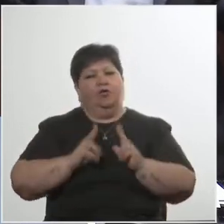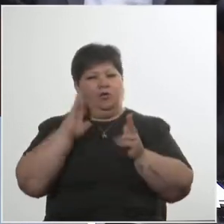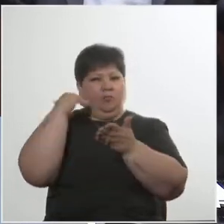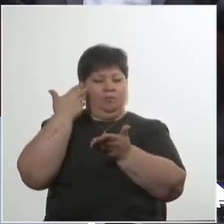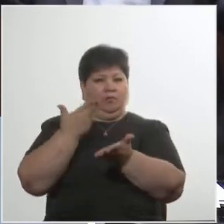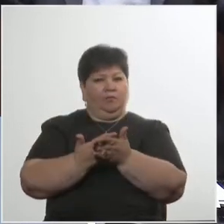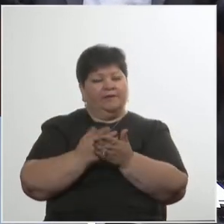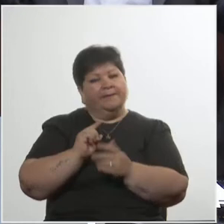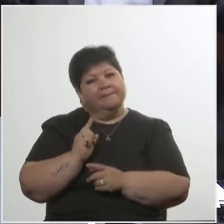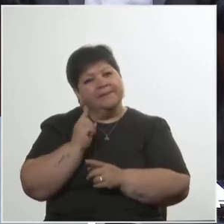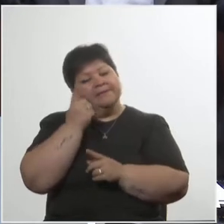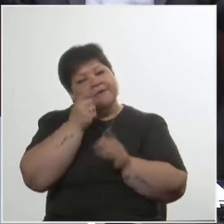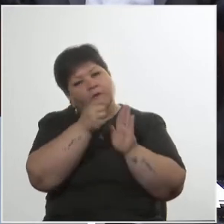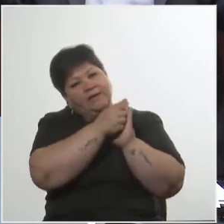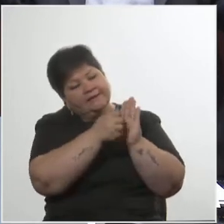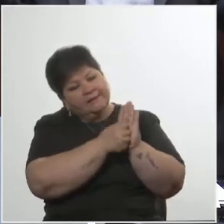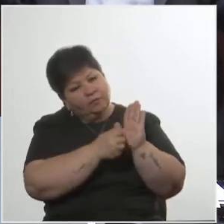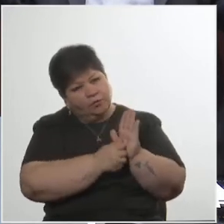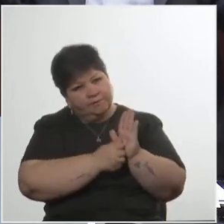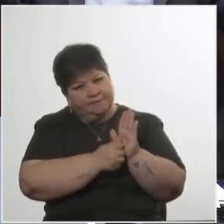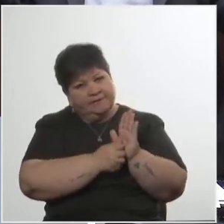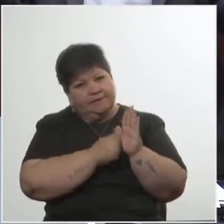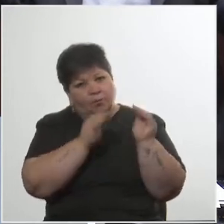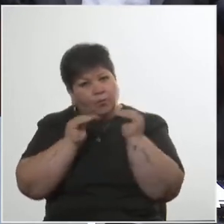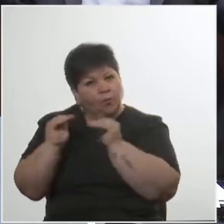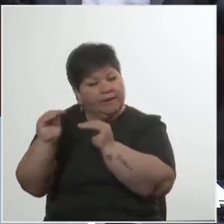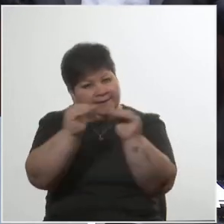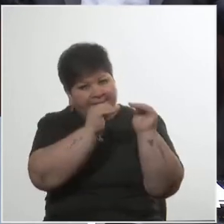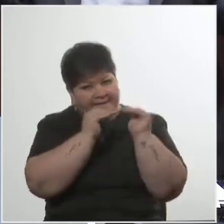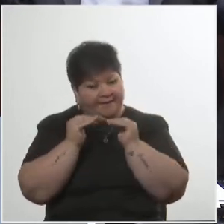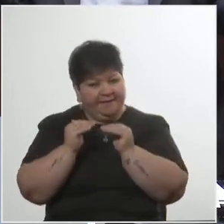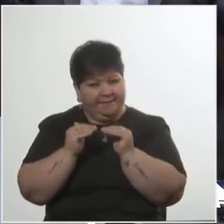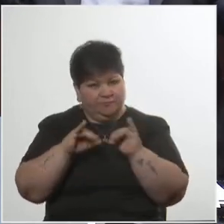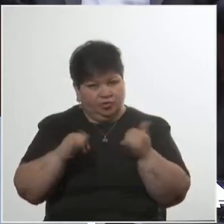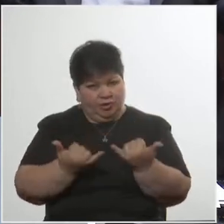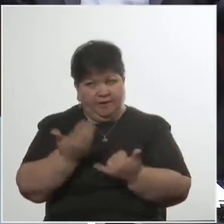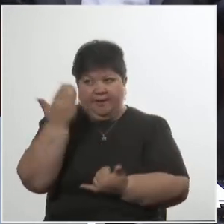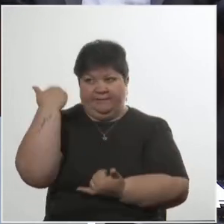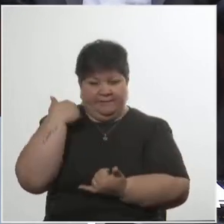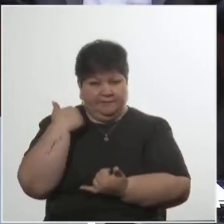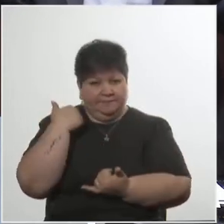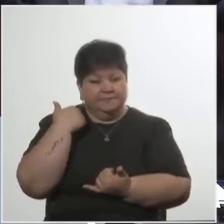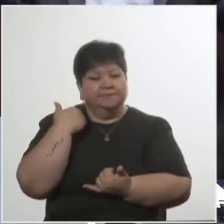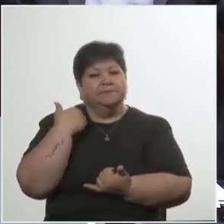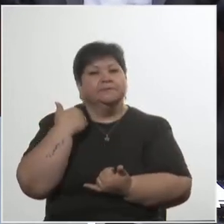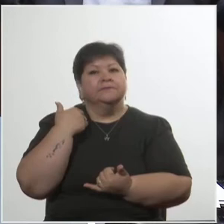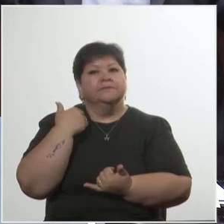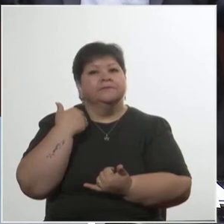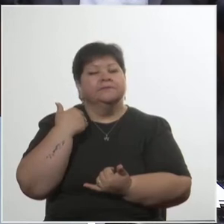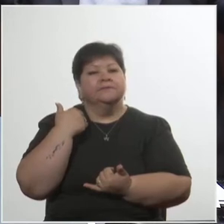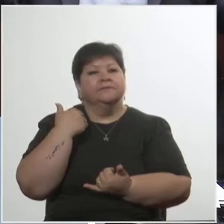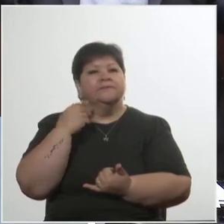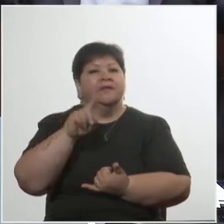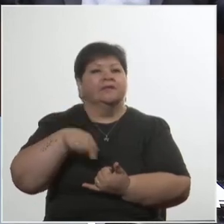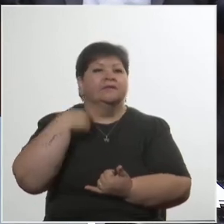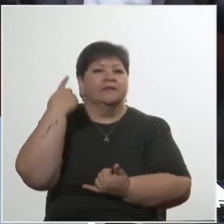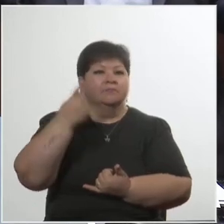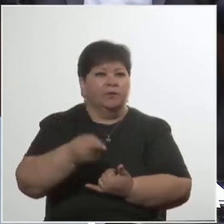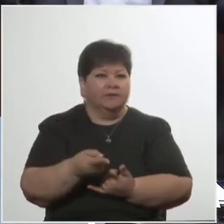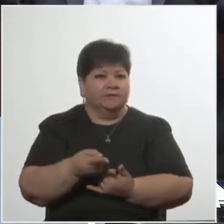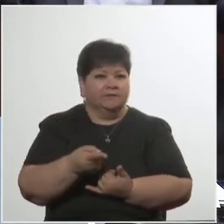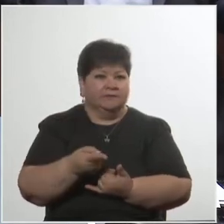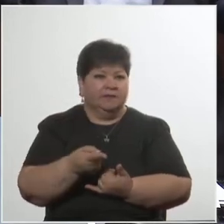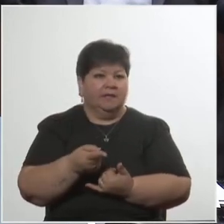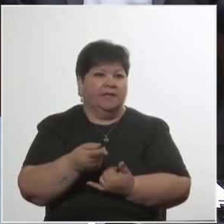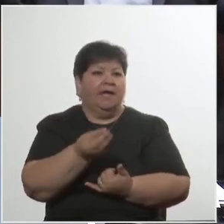de votar primero aquellos artículos que se votaron por unanimidad luego la advertencia